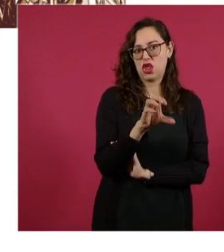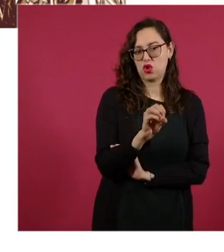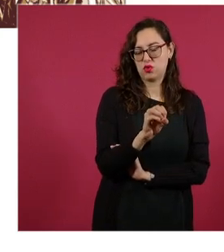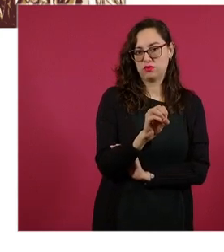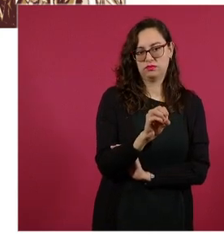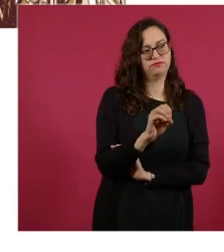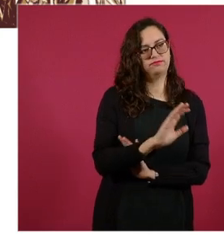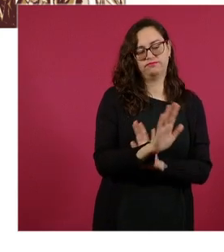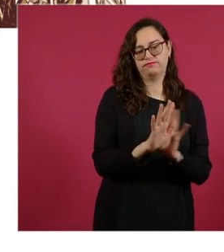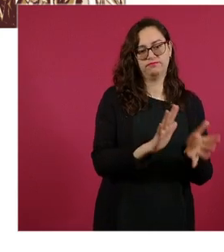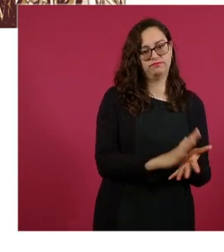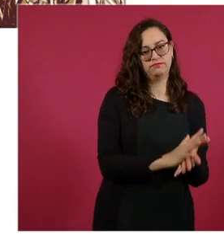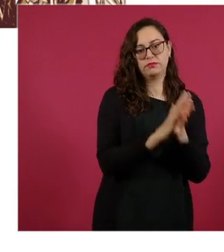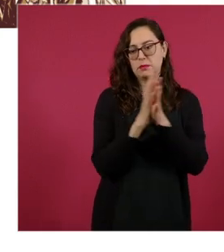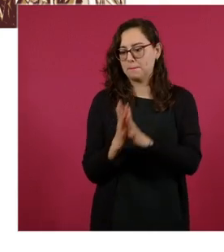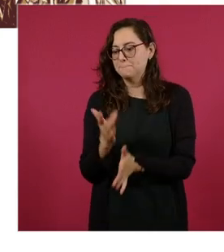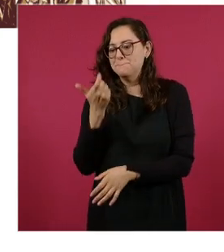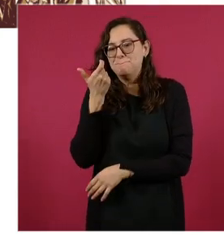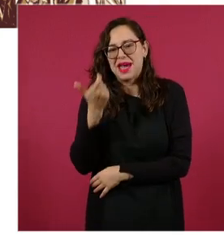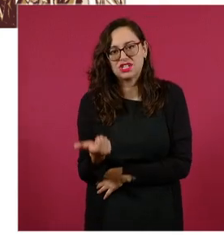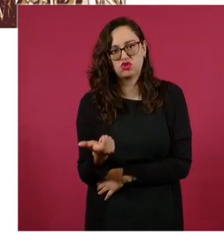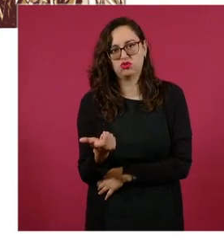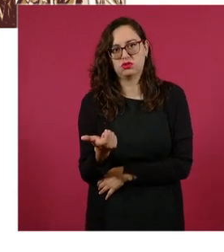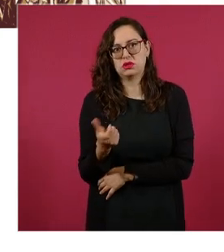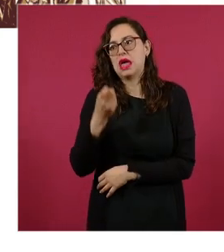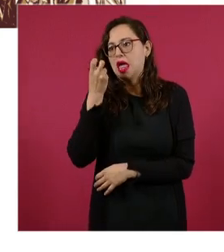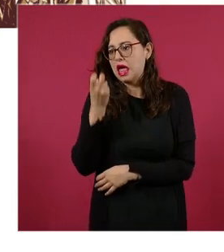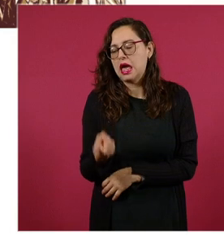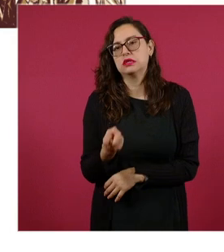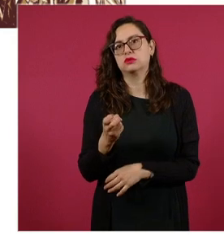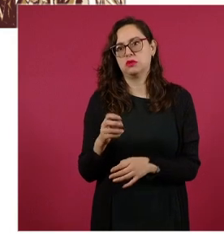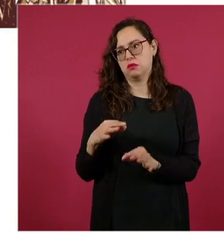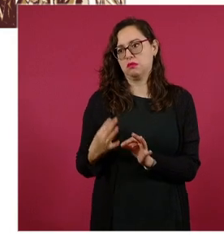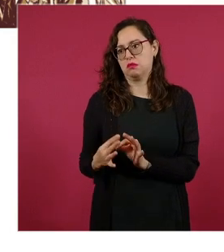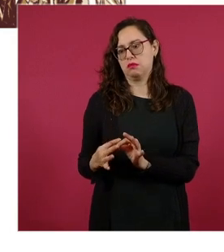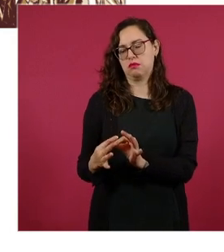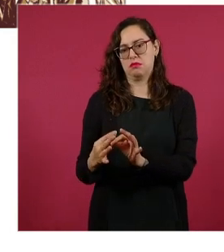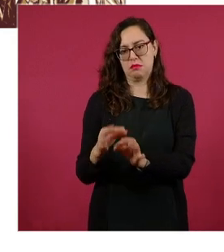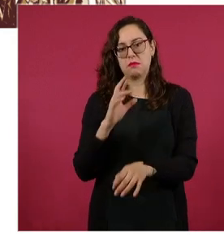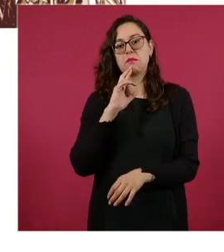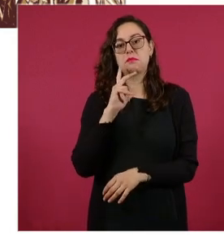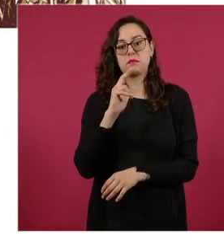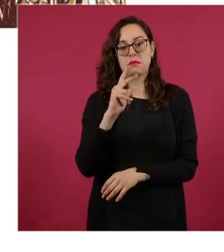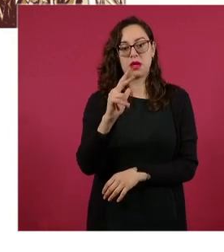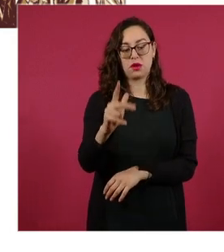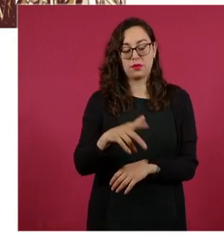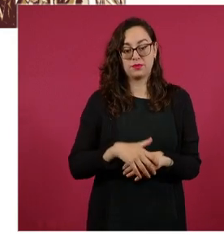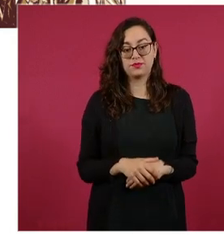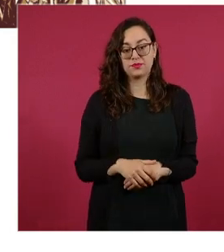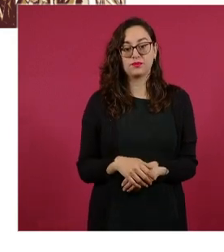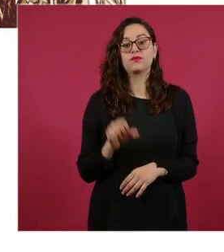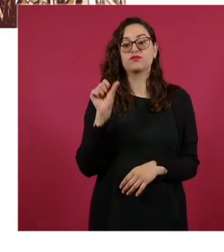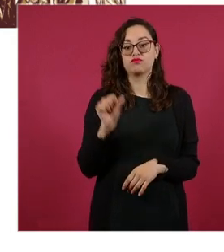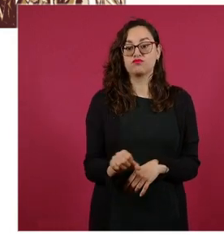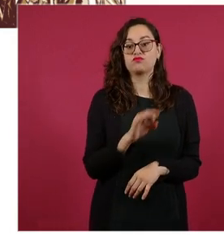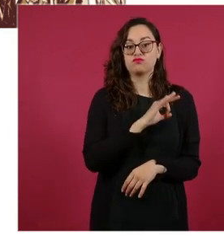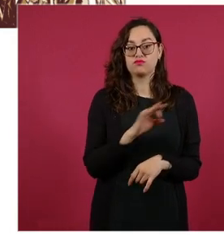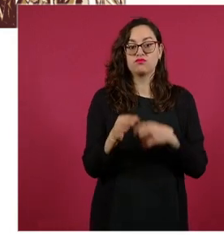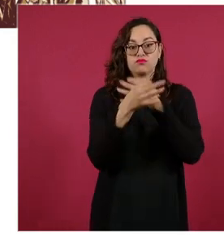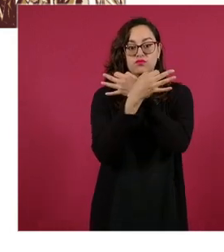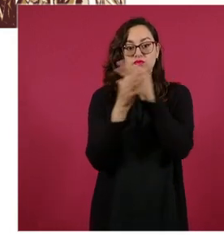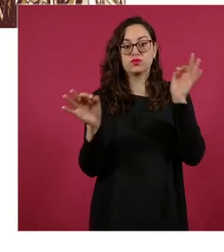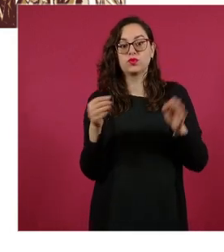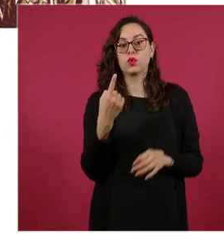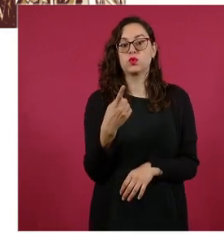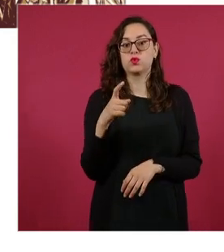800 mil personas beneficiadas en lo que siguiera de la administración y hoy podemos anunciar que 1.2